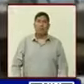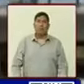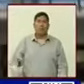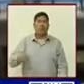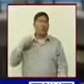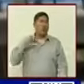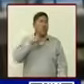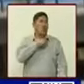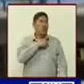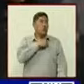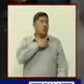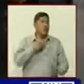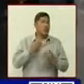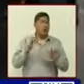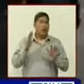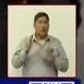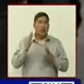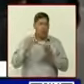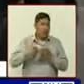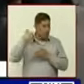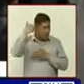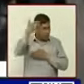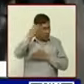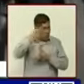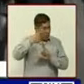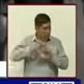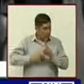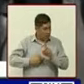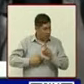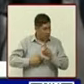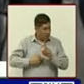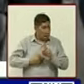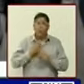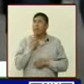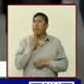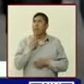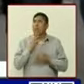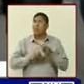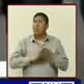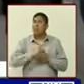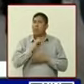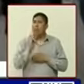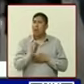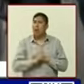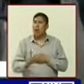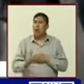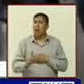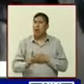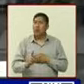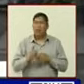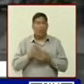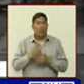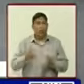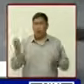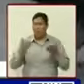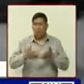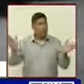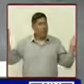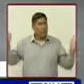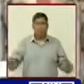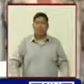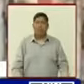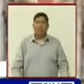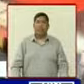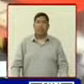Nosotros estamos pretendiendo ya el siguiente mes, en la primera o segunda semana de marzo, hacer ya la liberación al tráfico.